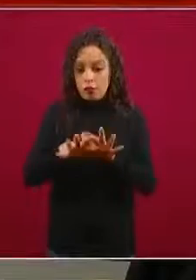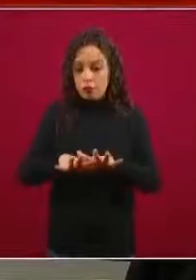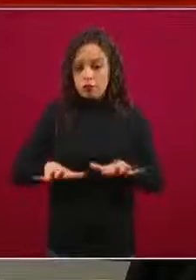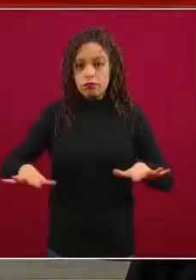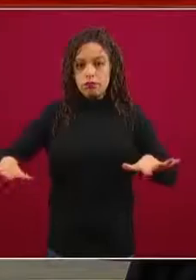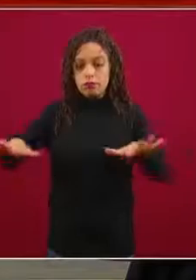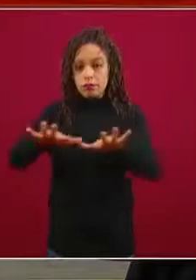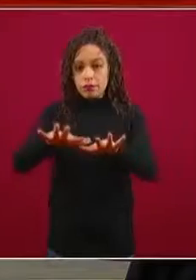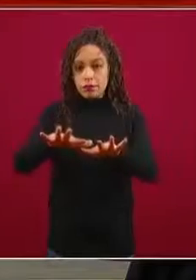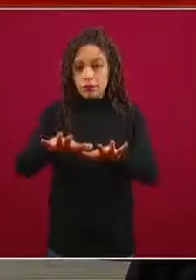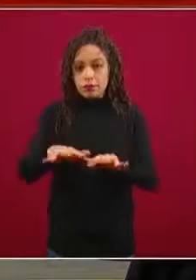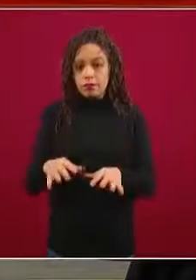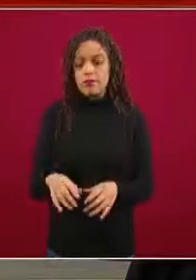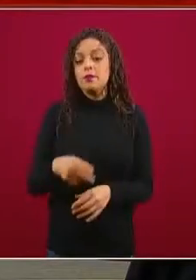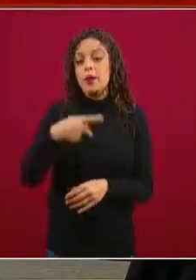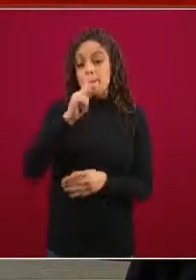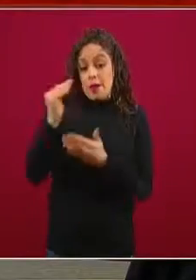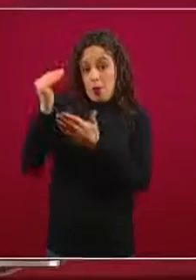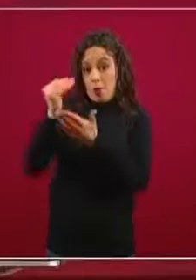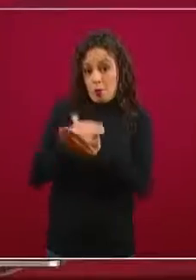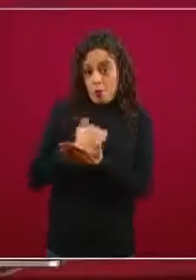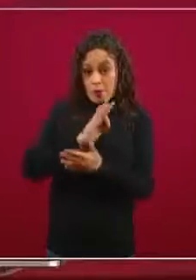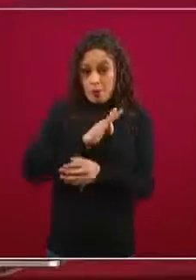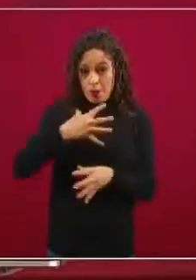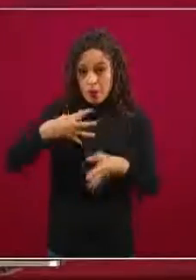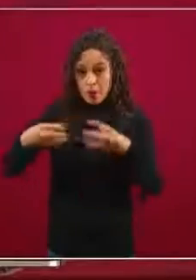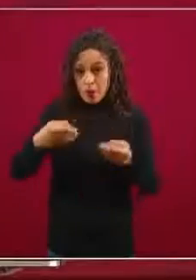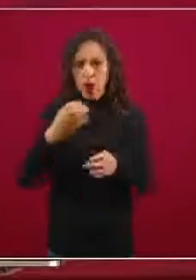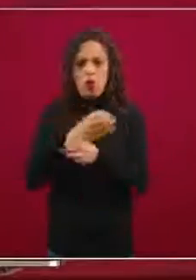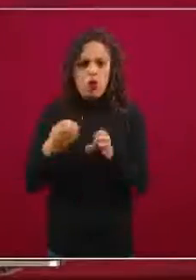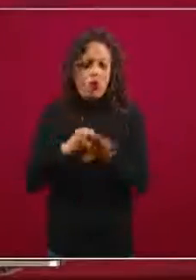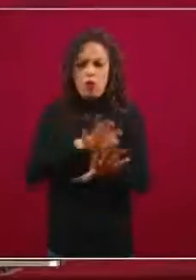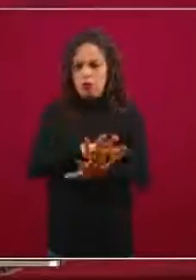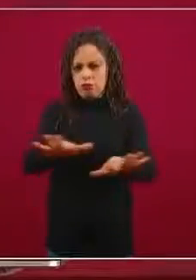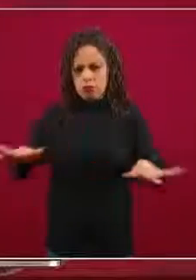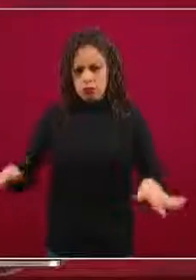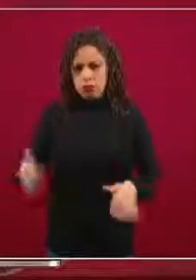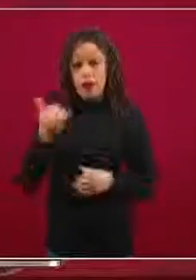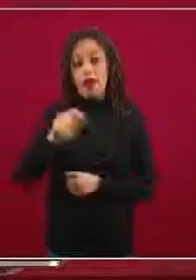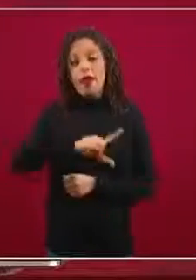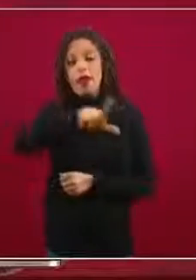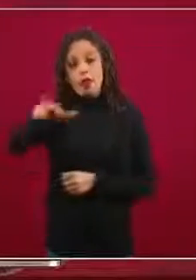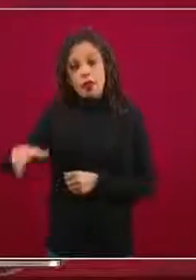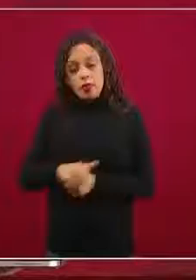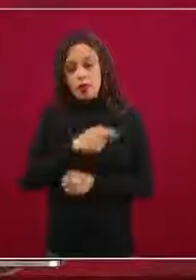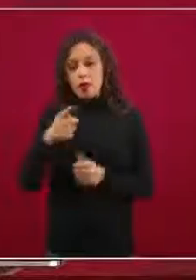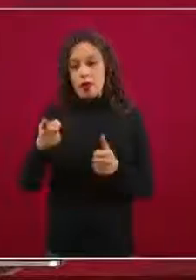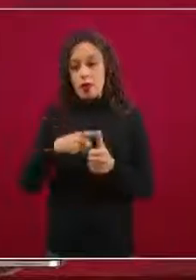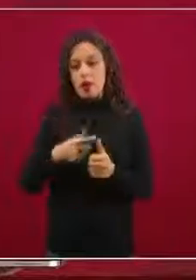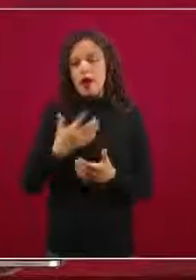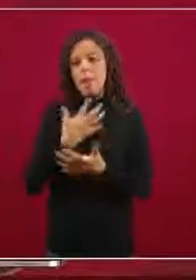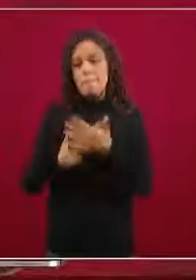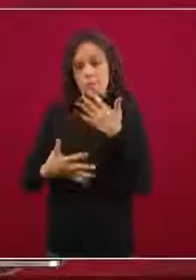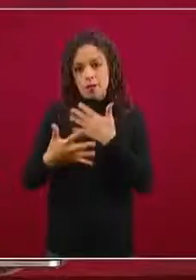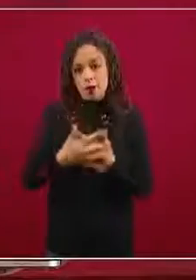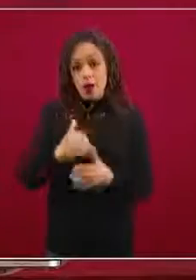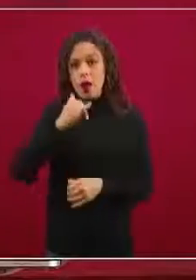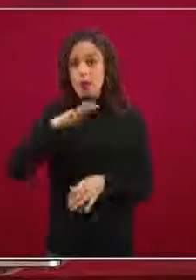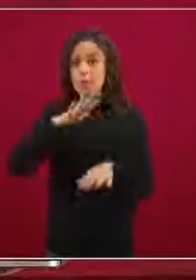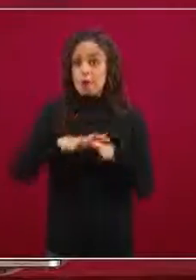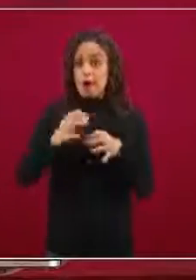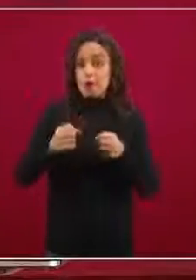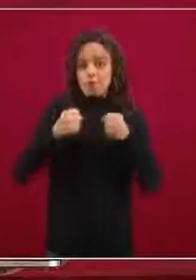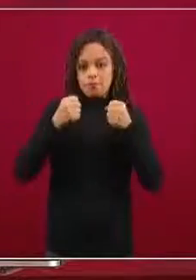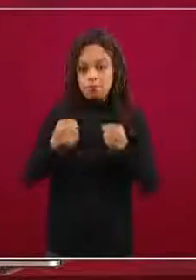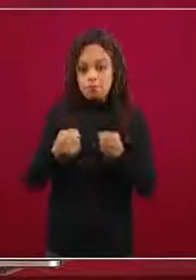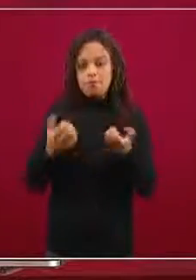menos eficiente son las superficies inertes. Y luego le sigue el asunto de las manos y luego le sigue el más eficiente, que